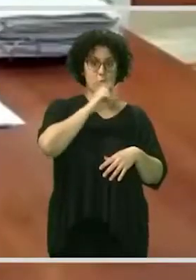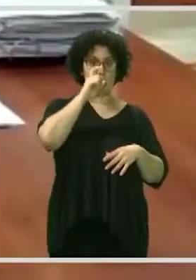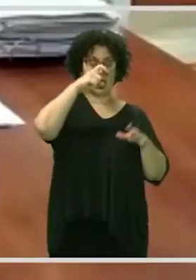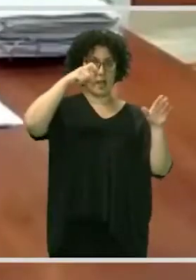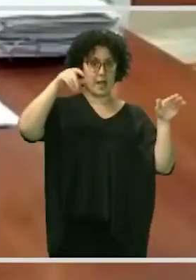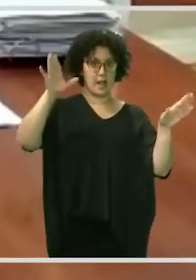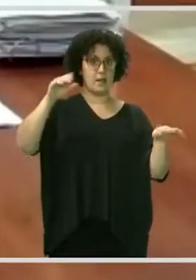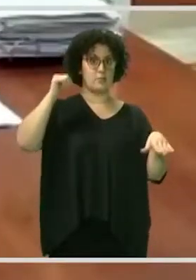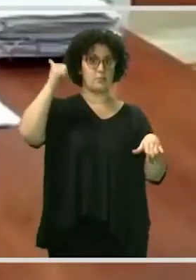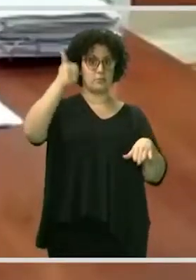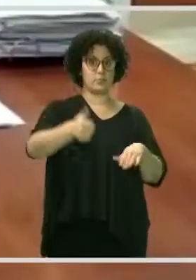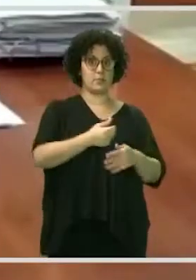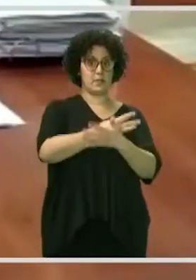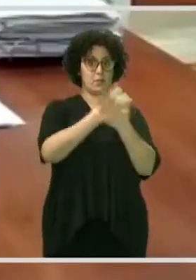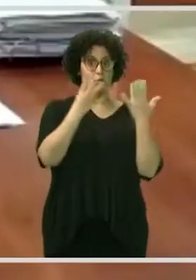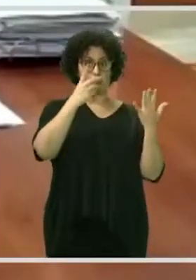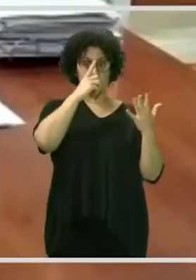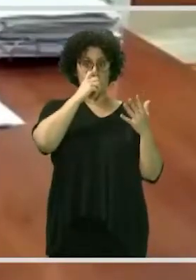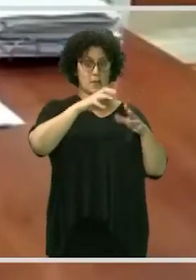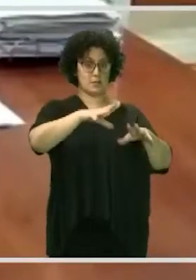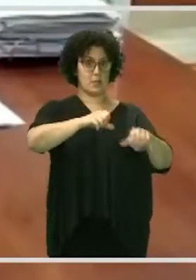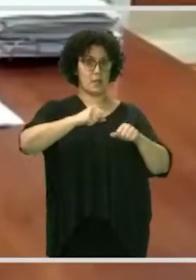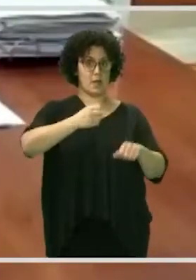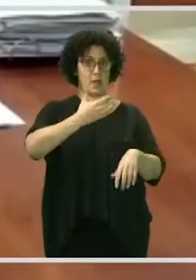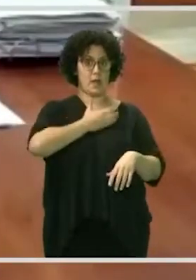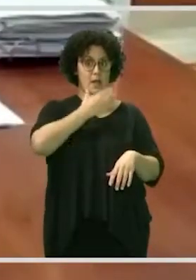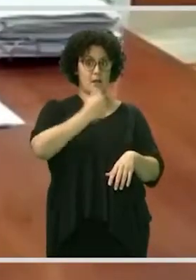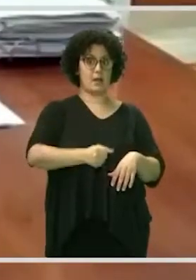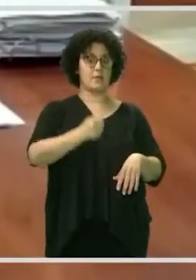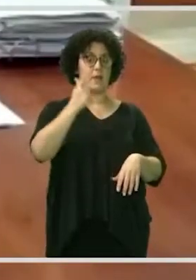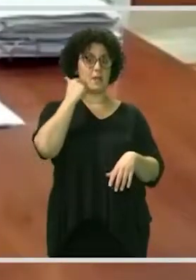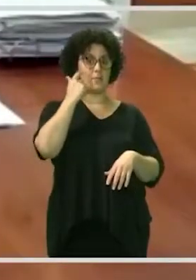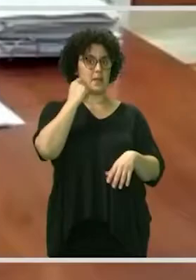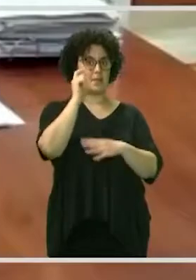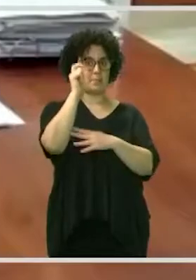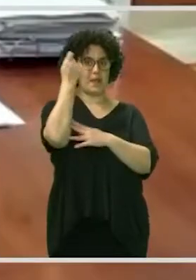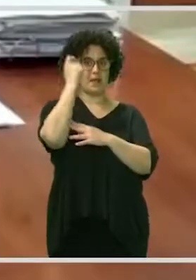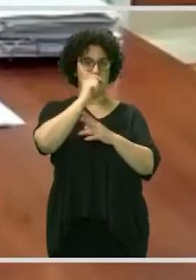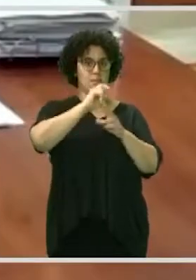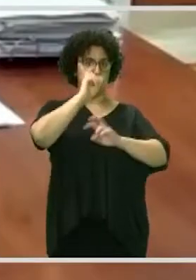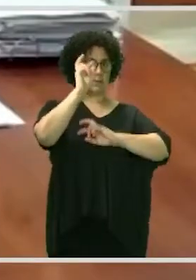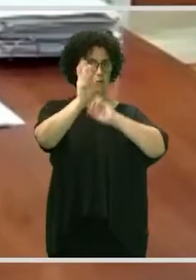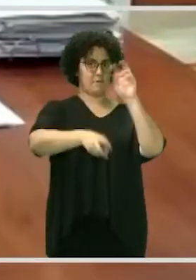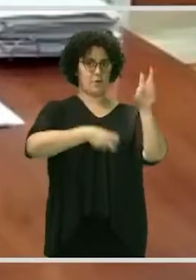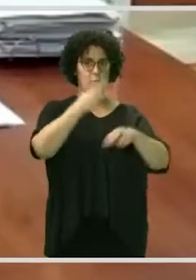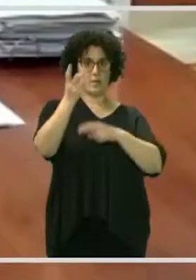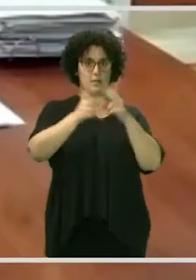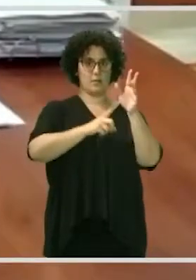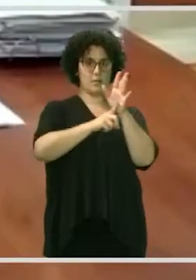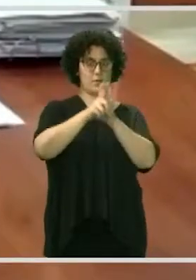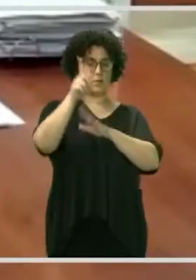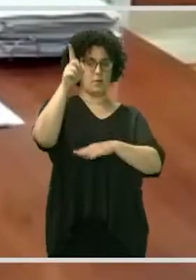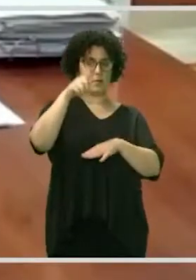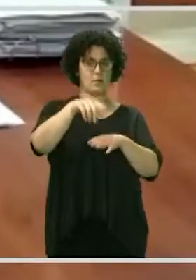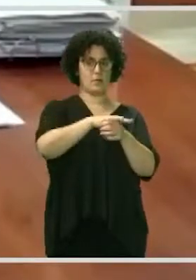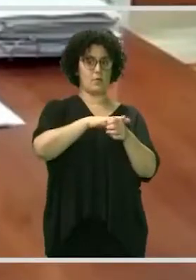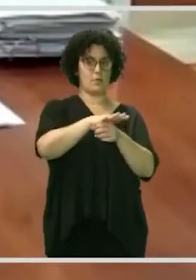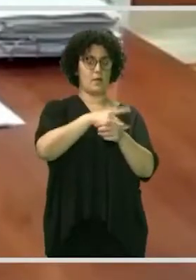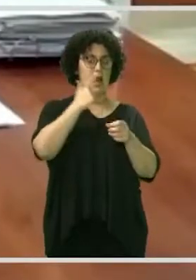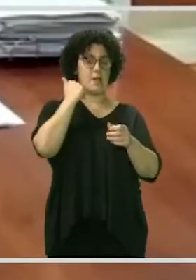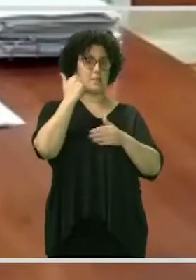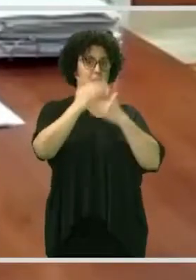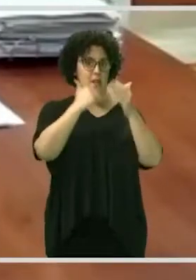que estos 18 años que el Partido Popular ha gobernado la ciudad ha sido la mayor transformación del municipio de Almería en cuanto a